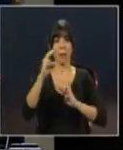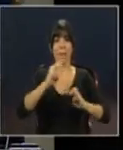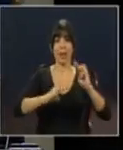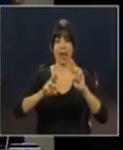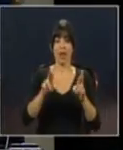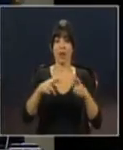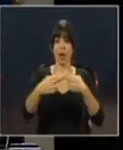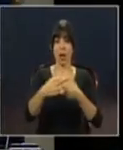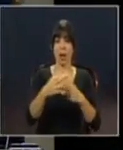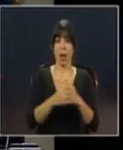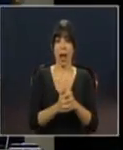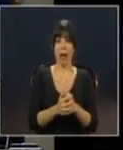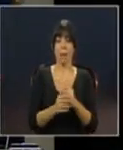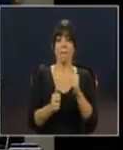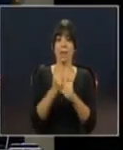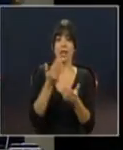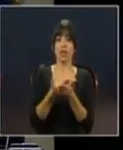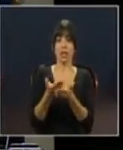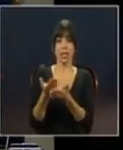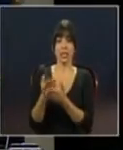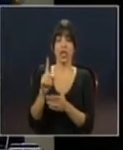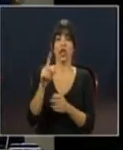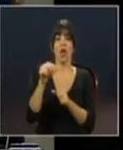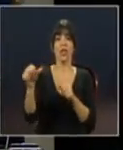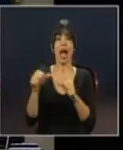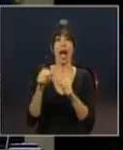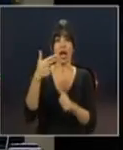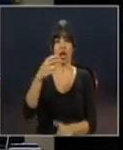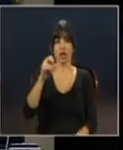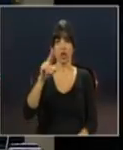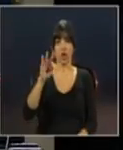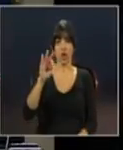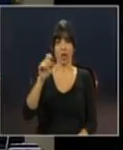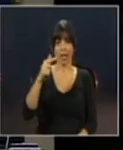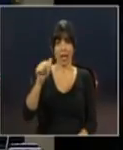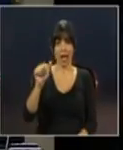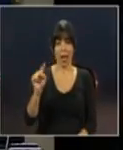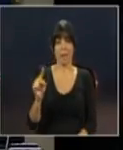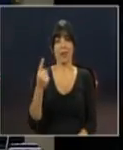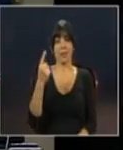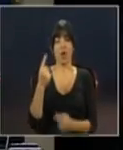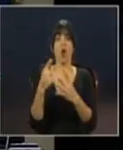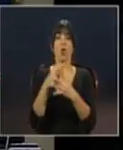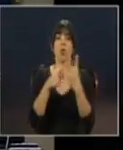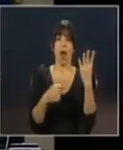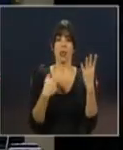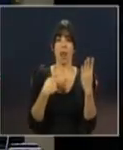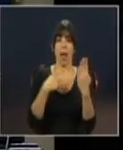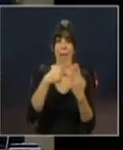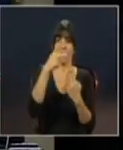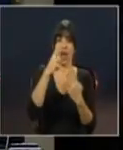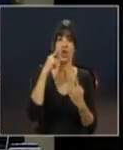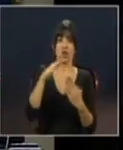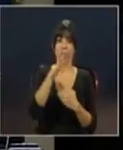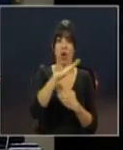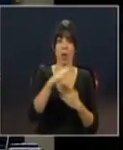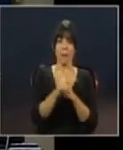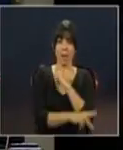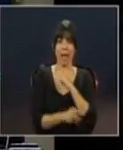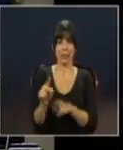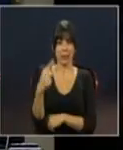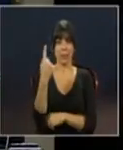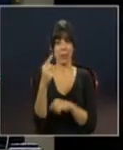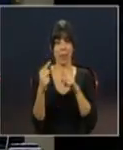regional mayorista de la región Chorotega, el primero de 4 que están planificados en el resto del país.